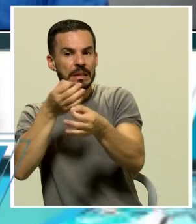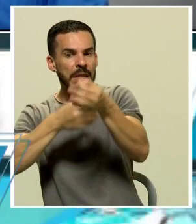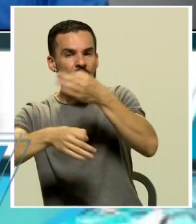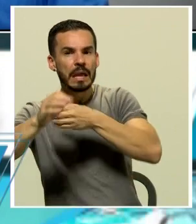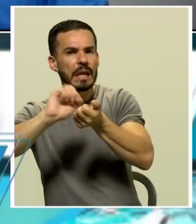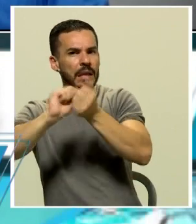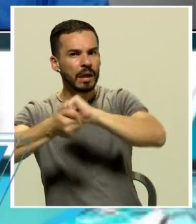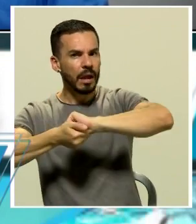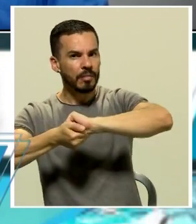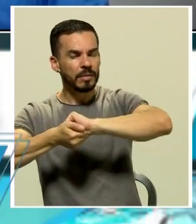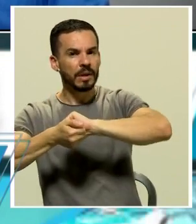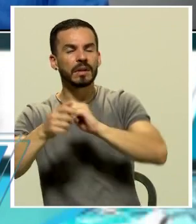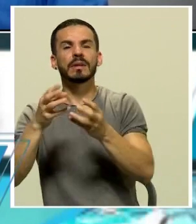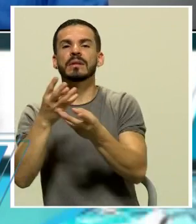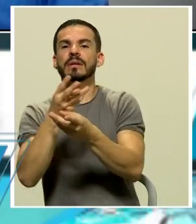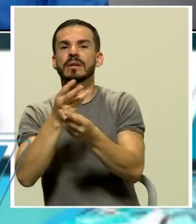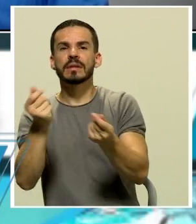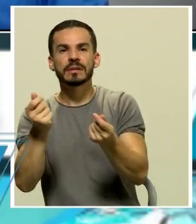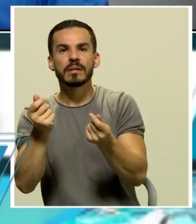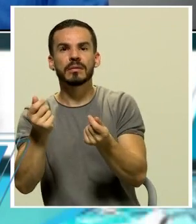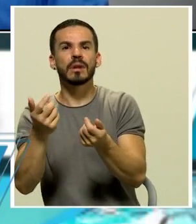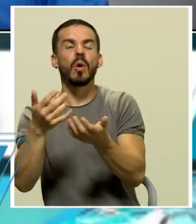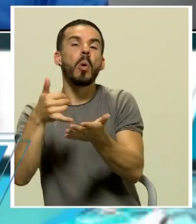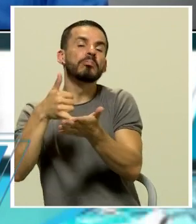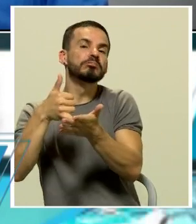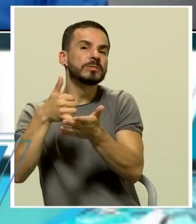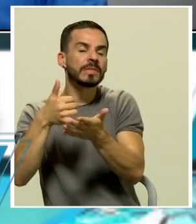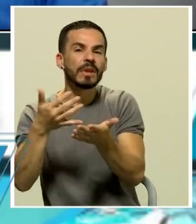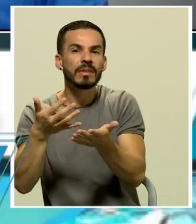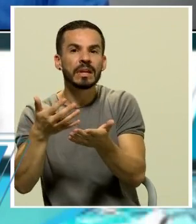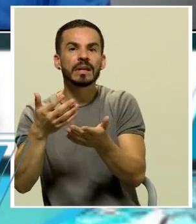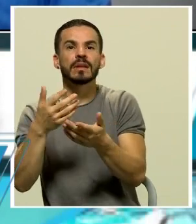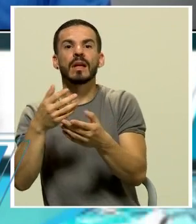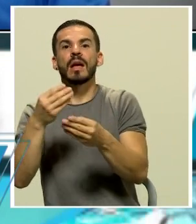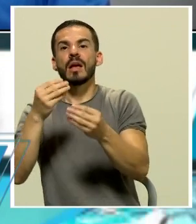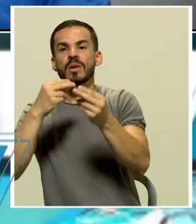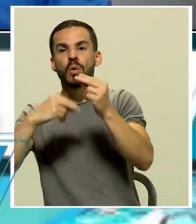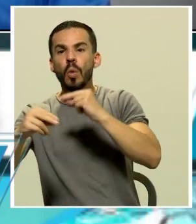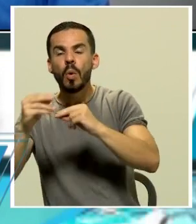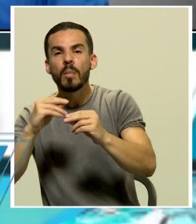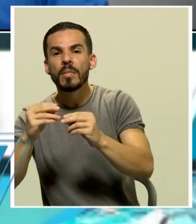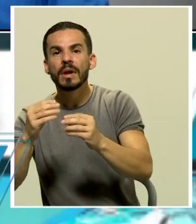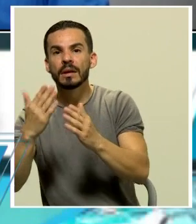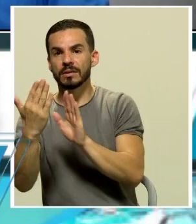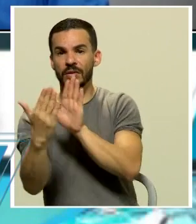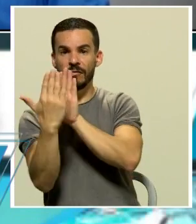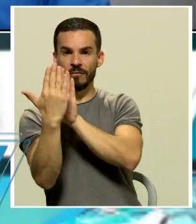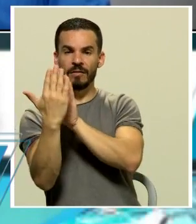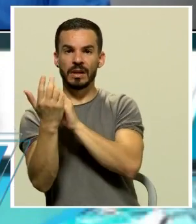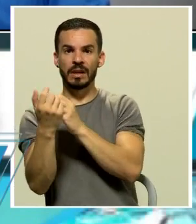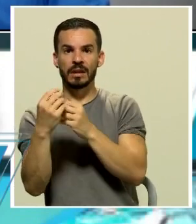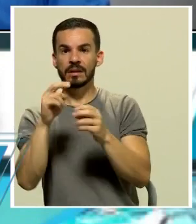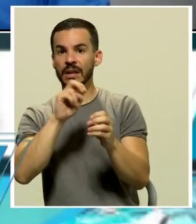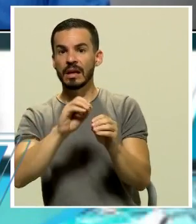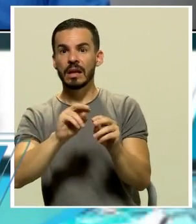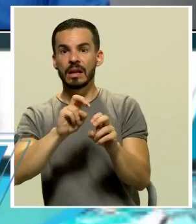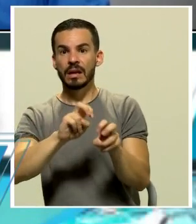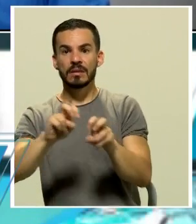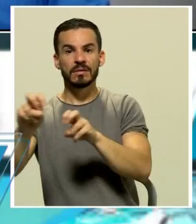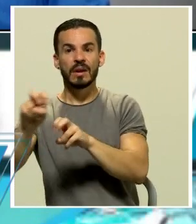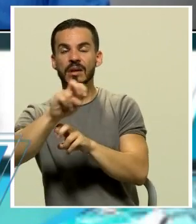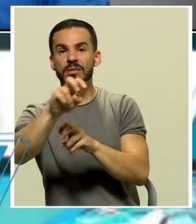reconvierten. Está desapareciendo o debilitándose el comercio cara a cara. El transporte de pasajeros